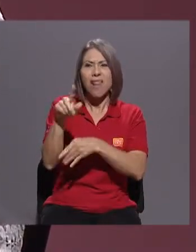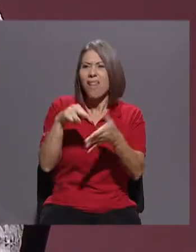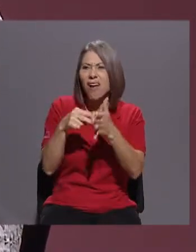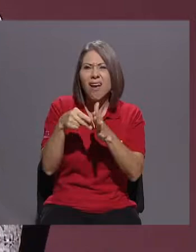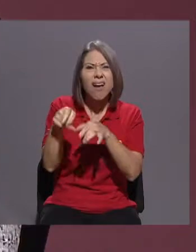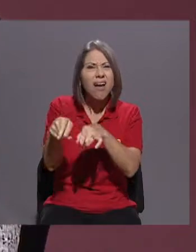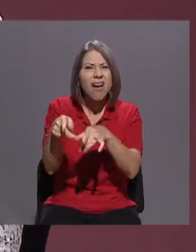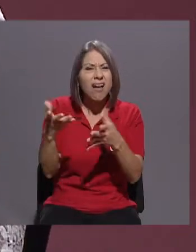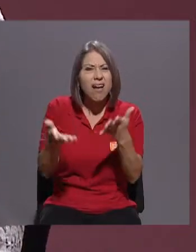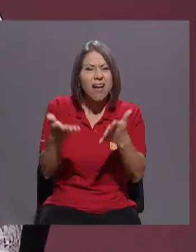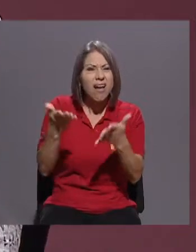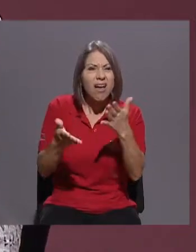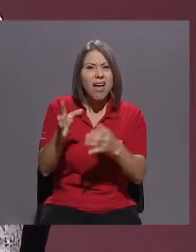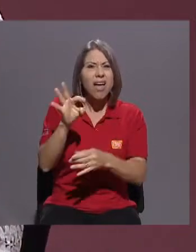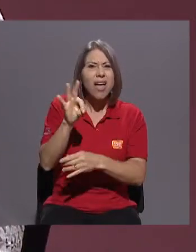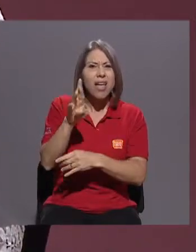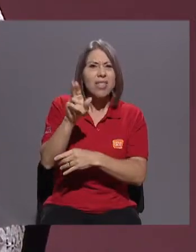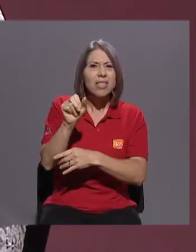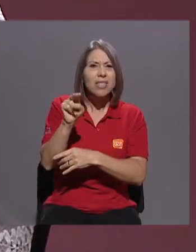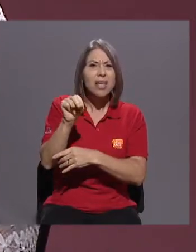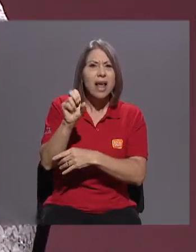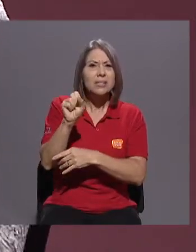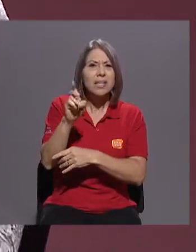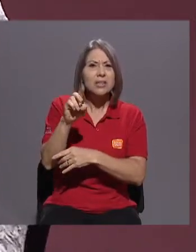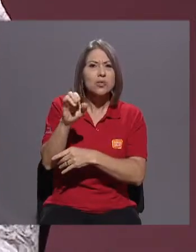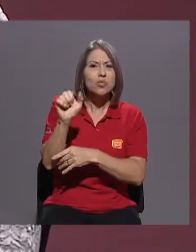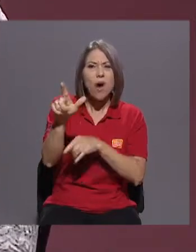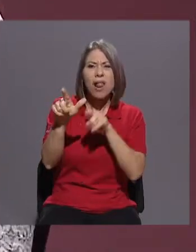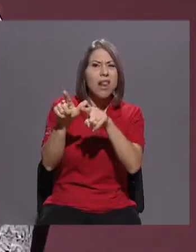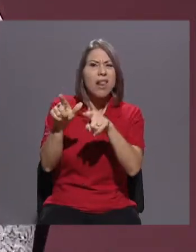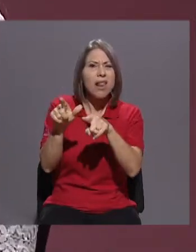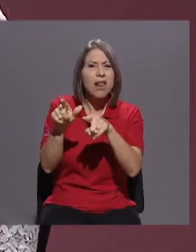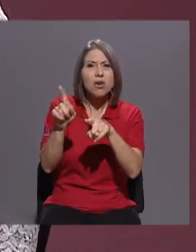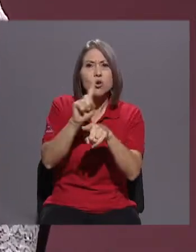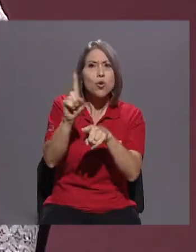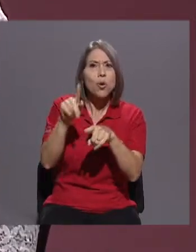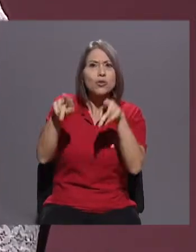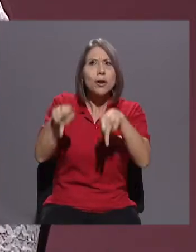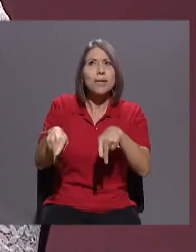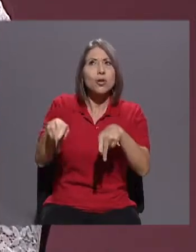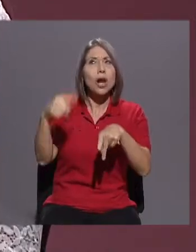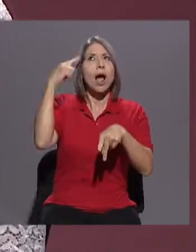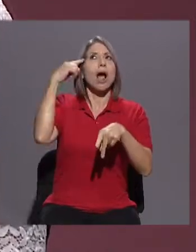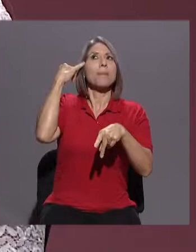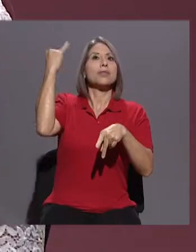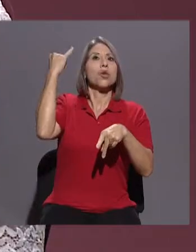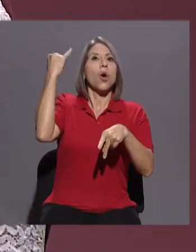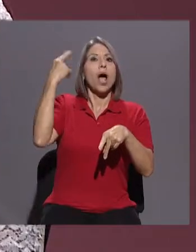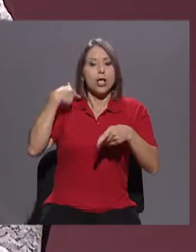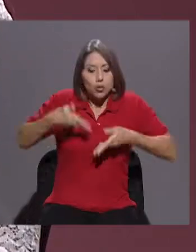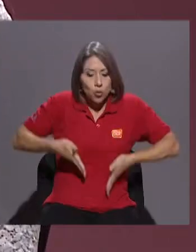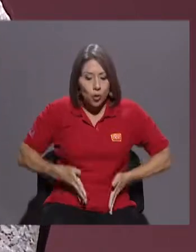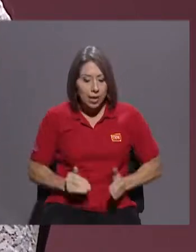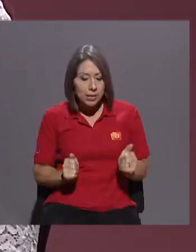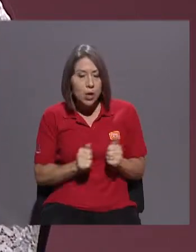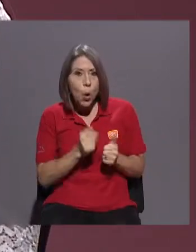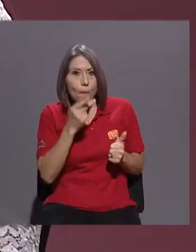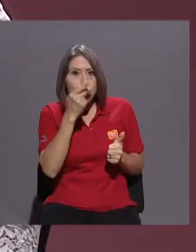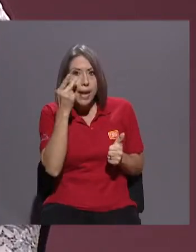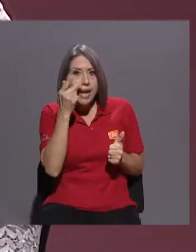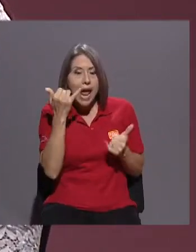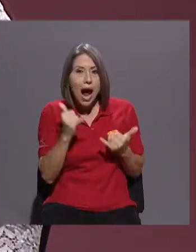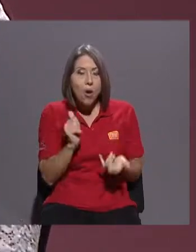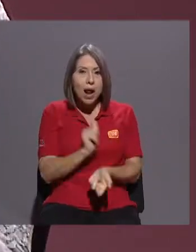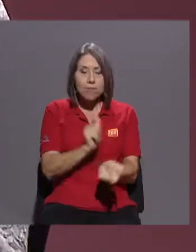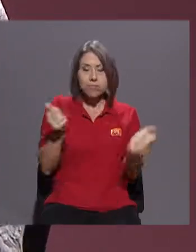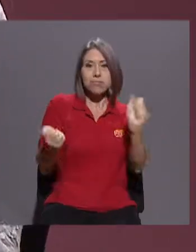vez Como aclarar Que es eso De transexual No es alguien Que de repente Se le ocurrió Que nació Con un pene Y ahora Voy a ser una